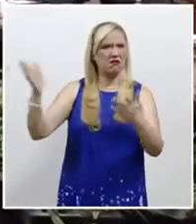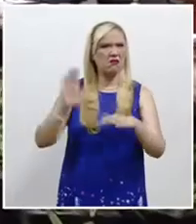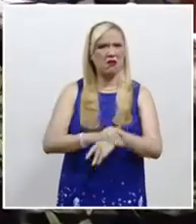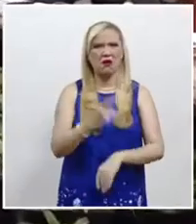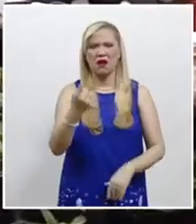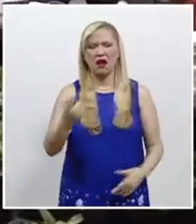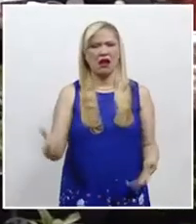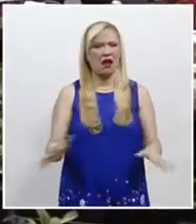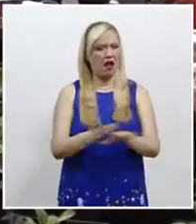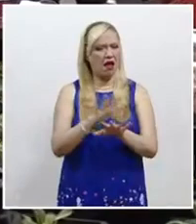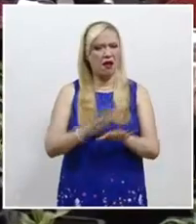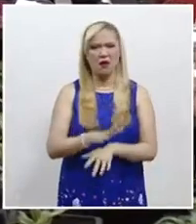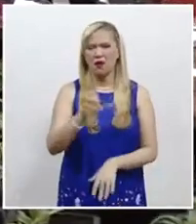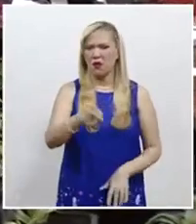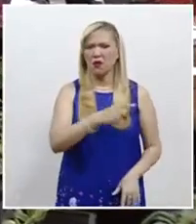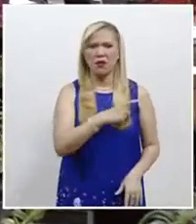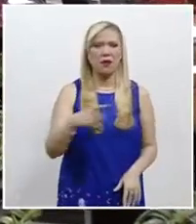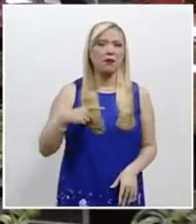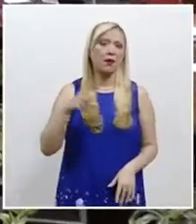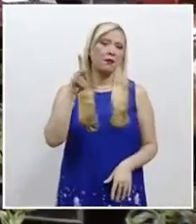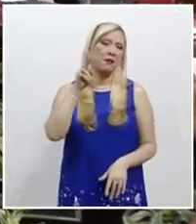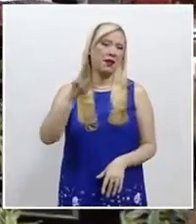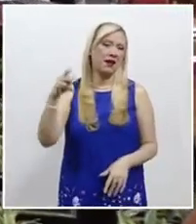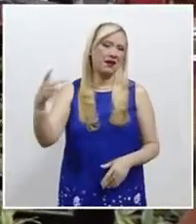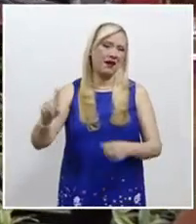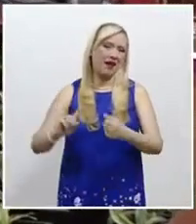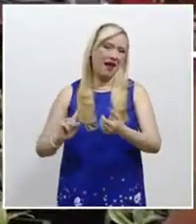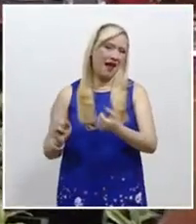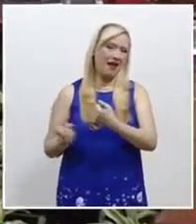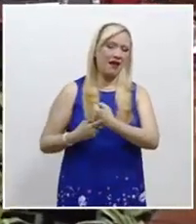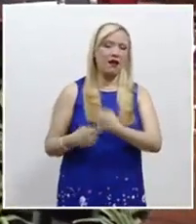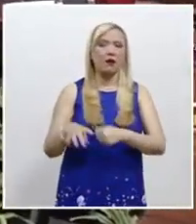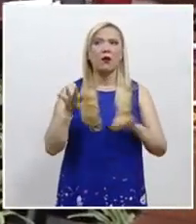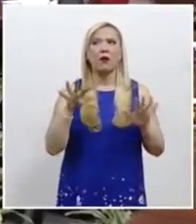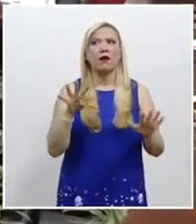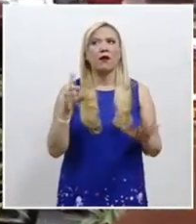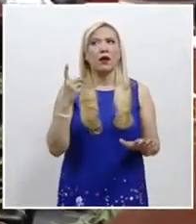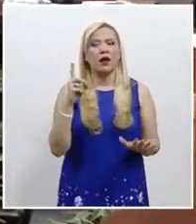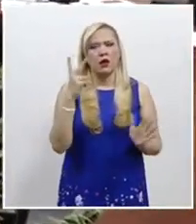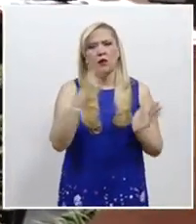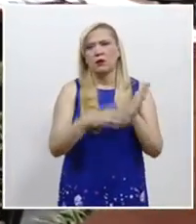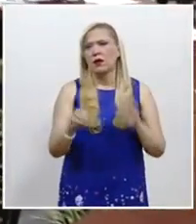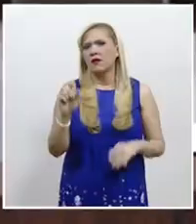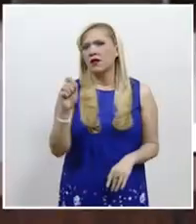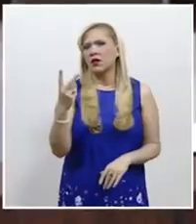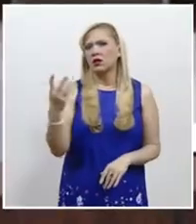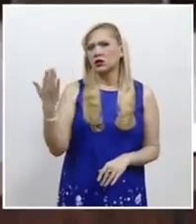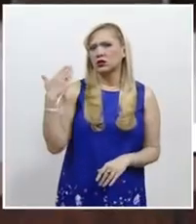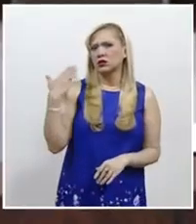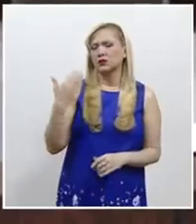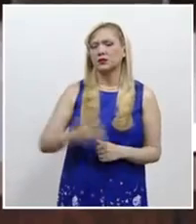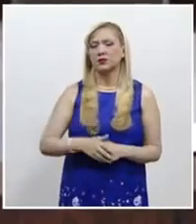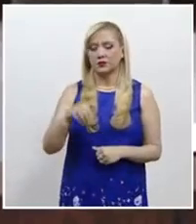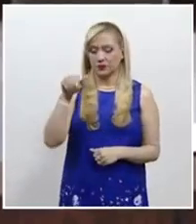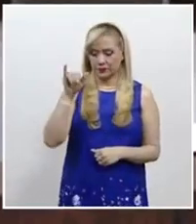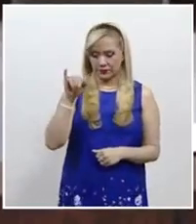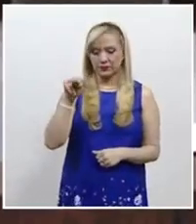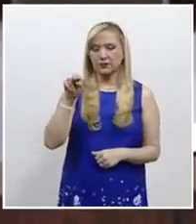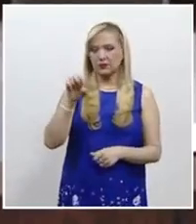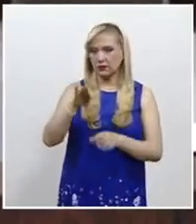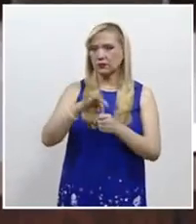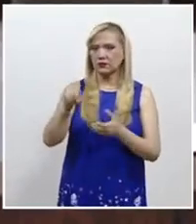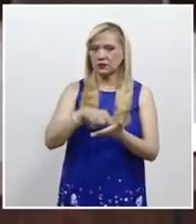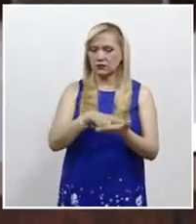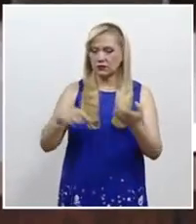realizadas durante el Consejo Político Nacional del PRI, que se llevó a cabo el 19 de diciembre de 2022. El INE realizó un